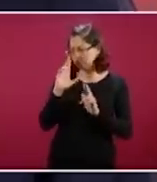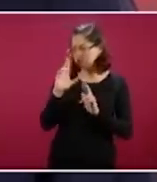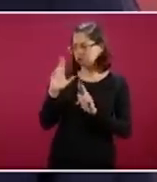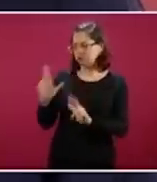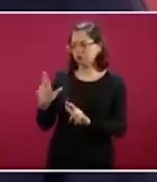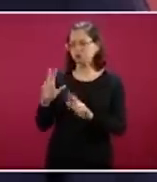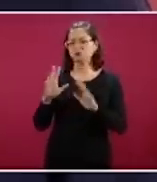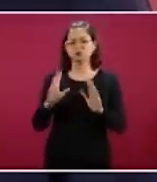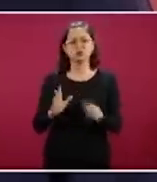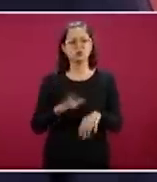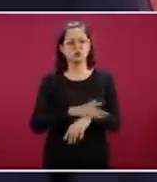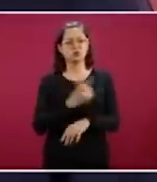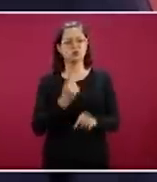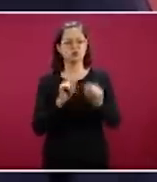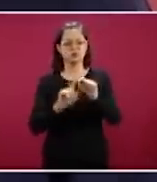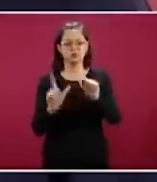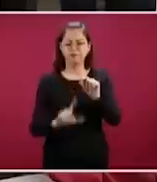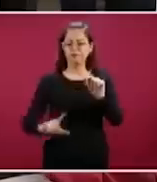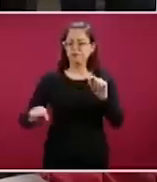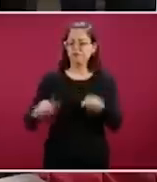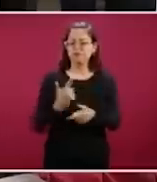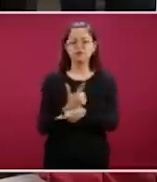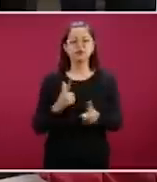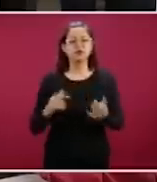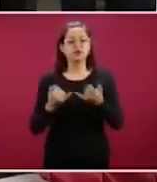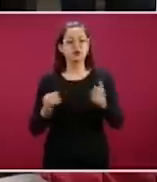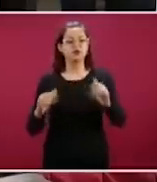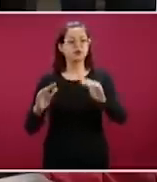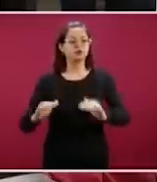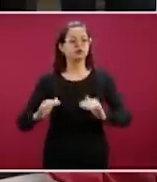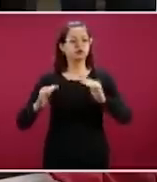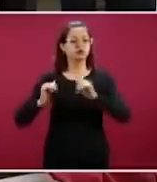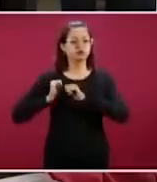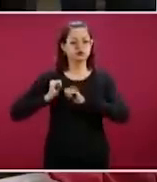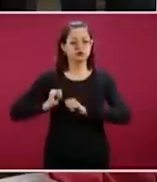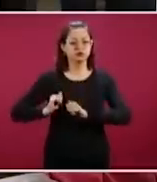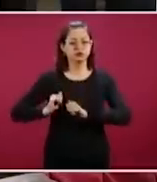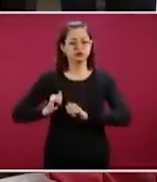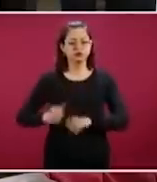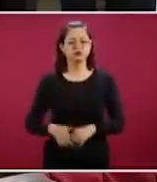país libre, independiente, soberano.